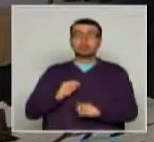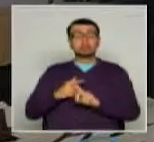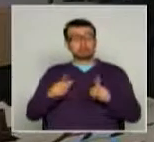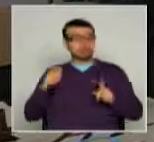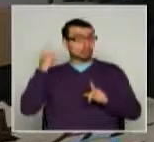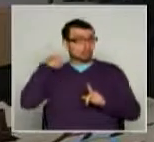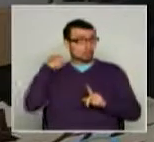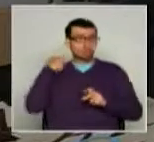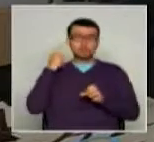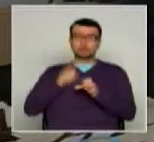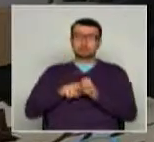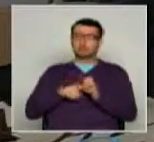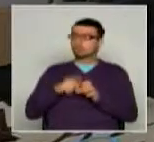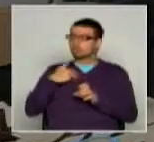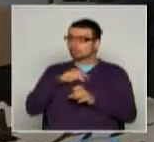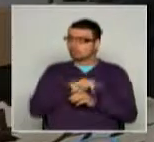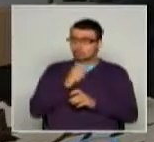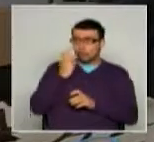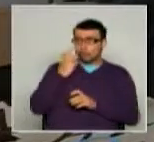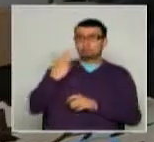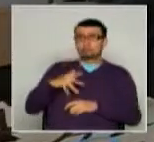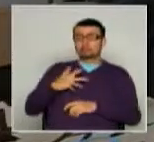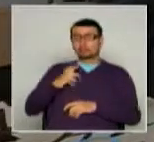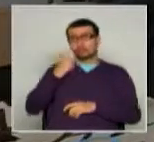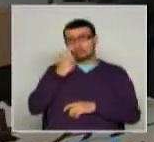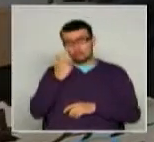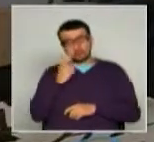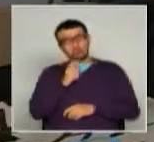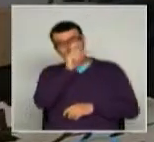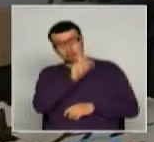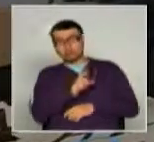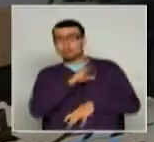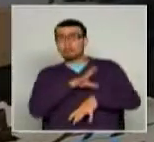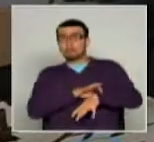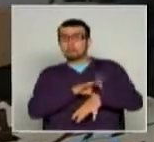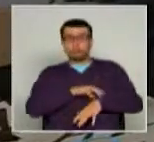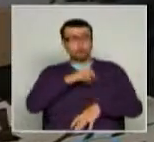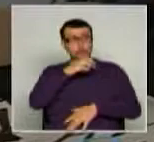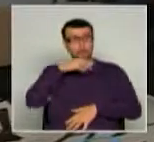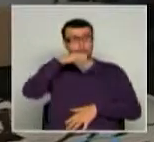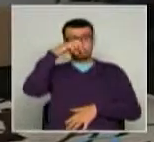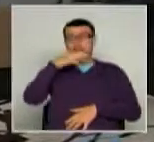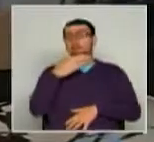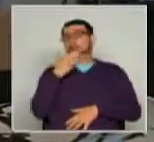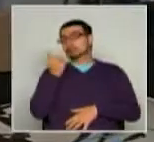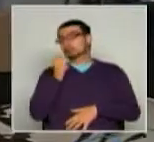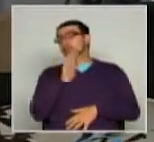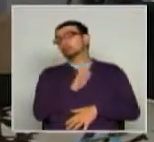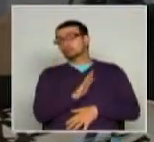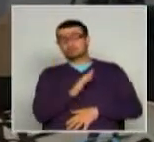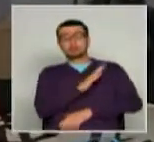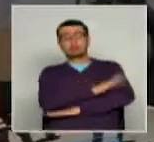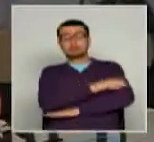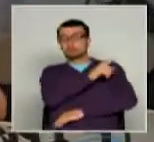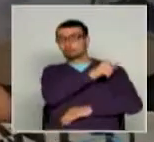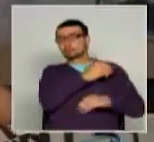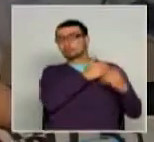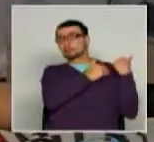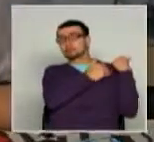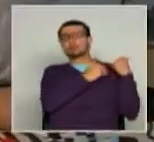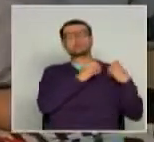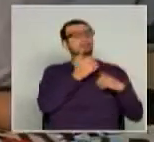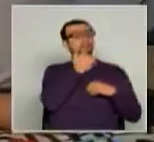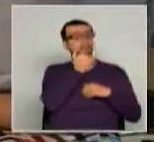columna debemos de ser muy precavidos, siempre procurar estar en manos profesionales y bien capacitadas. ¿Qué sucede con esa manipulación?